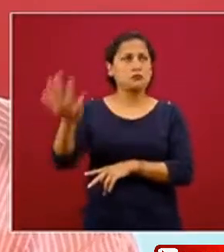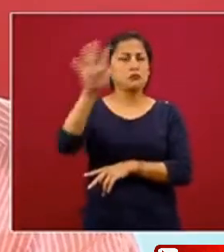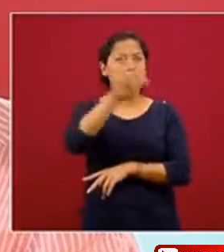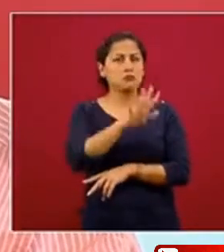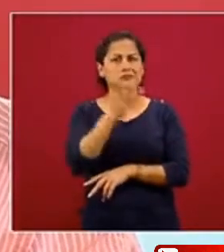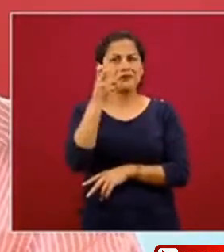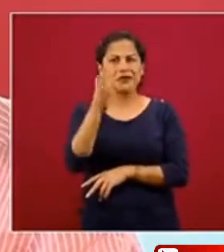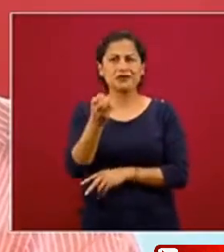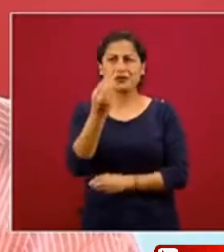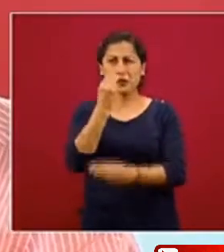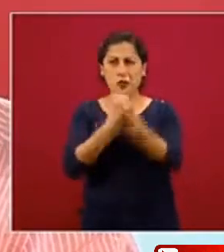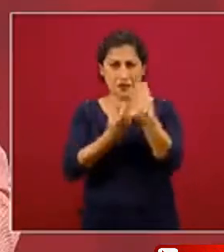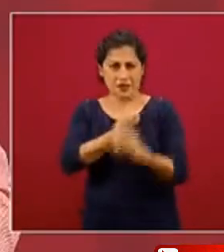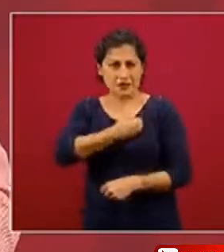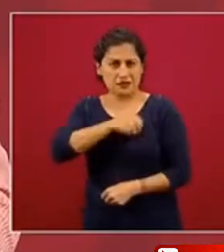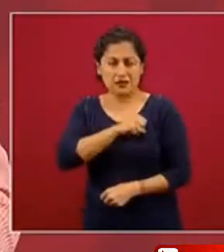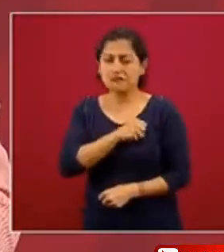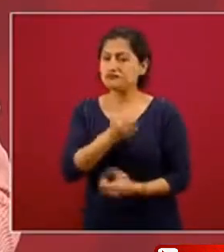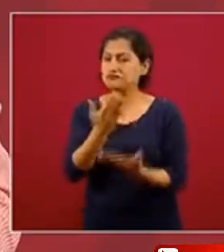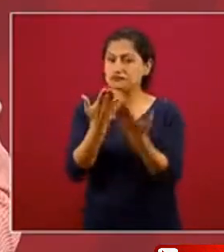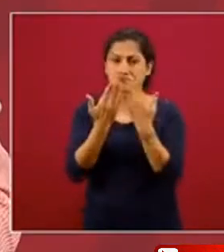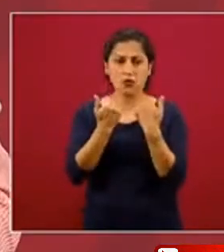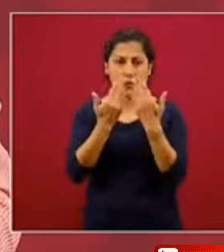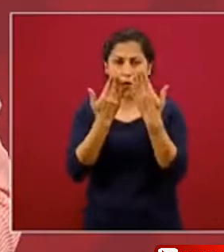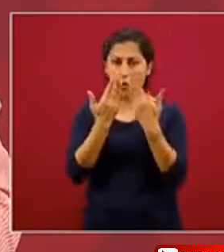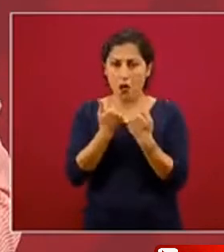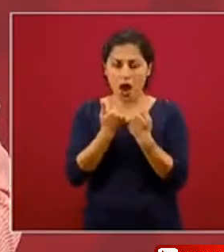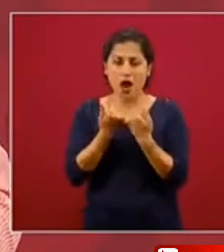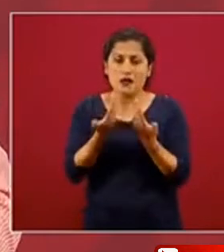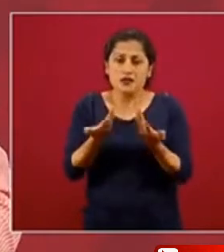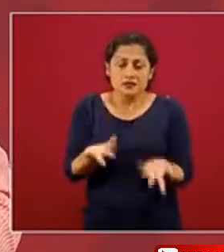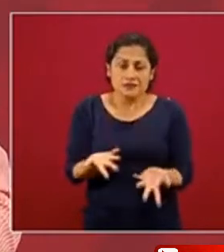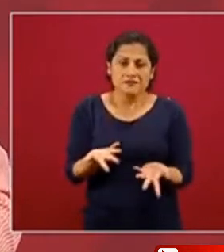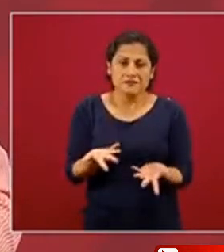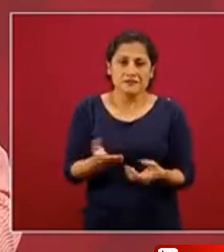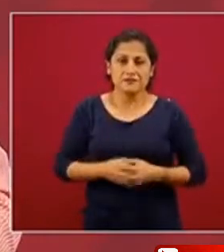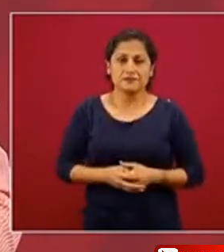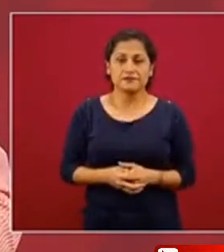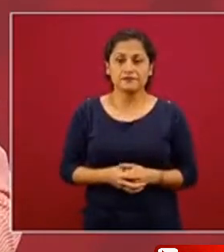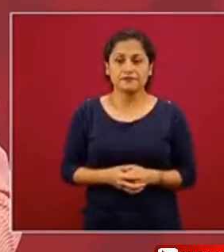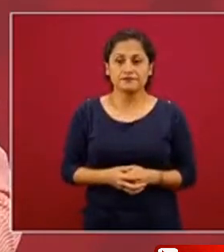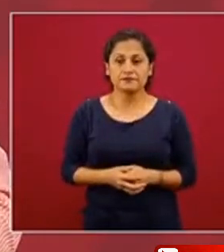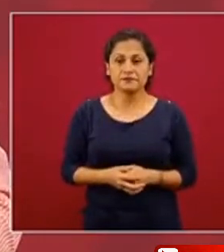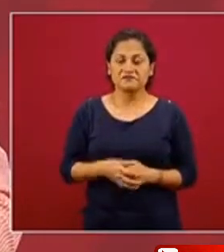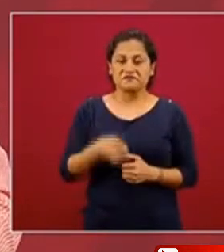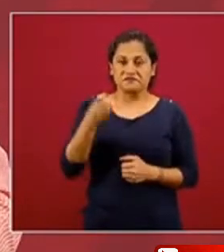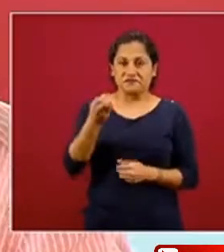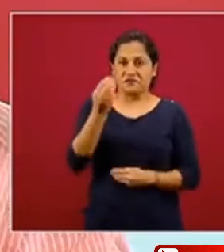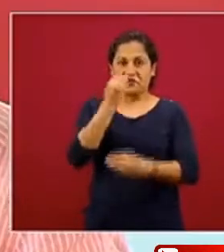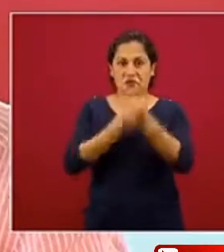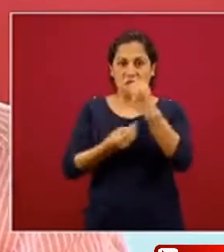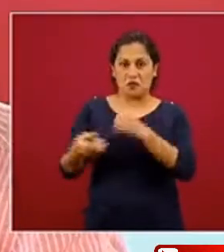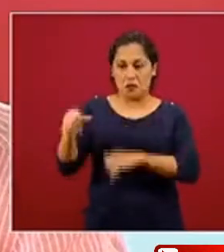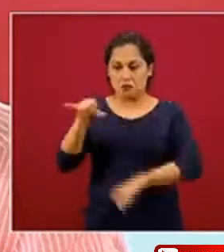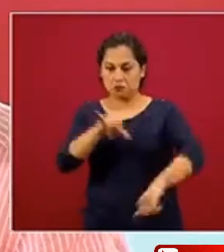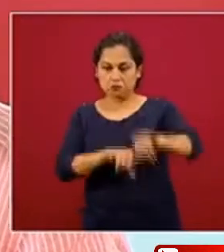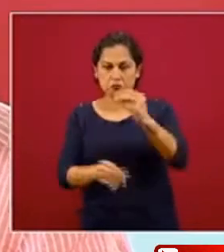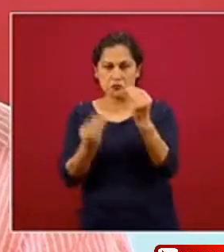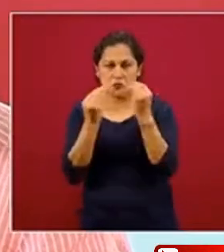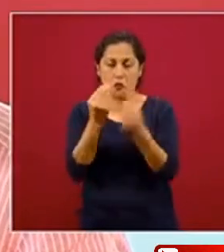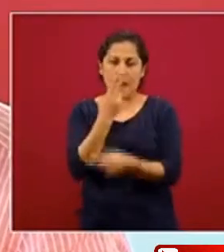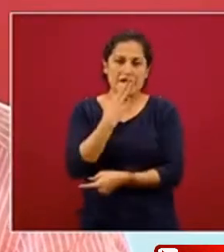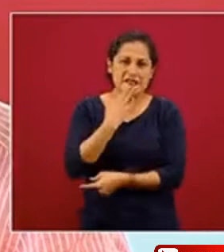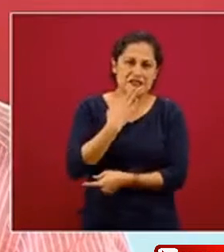le va a nutrir, no le va a alimentar, y en cambio tiene una enorme cantidad de azúcares, de